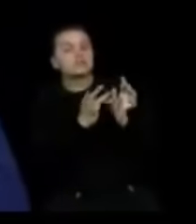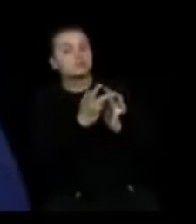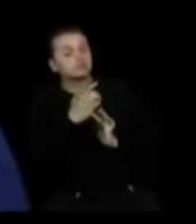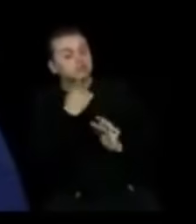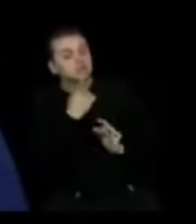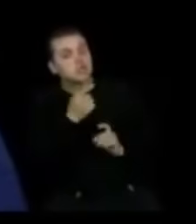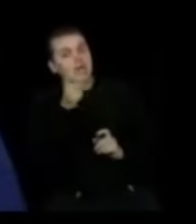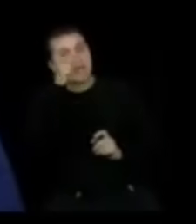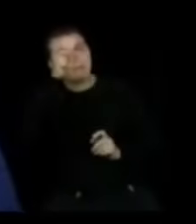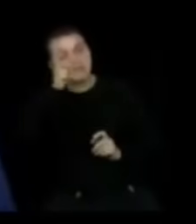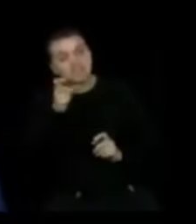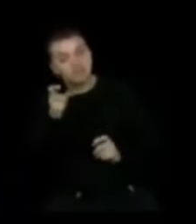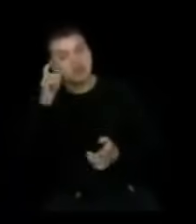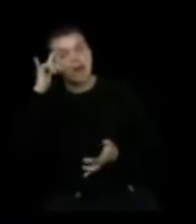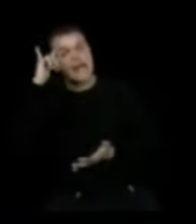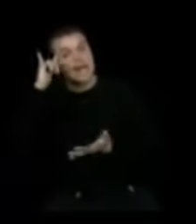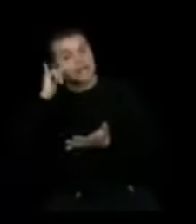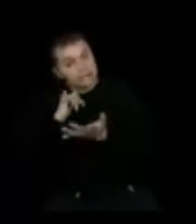fuere bautizado.